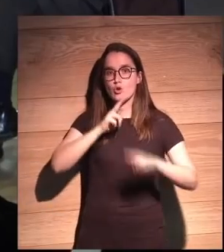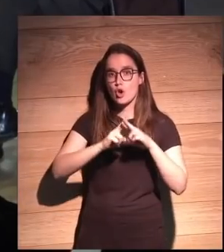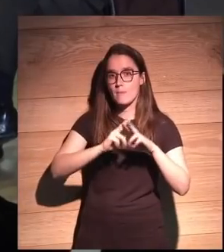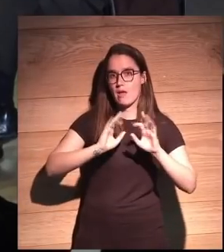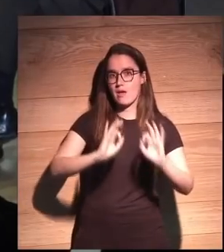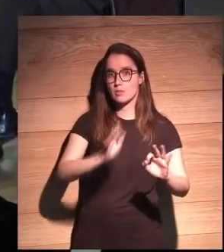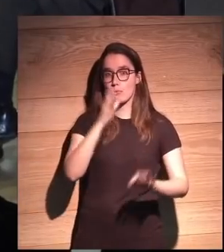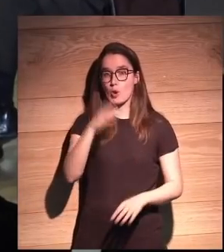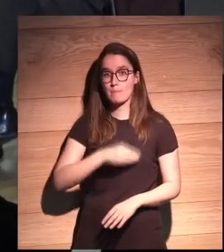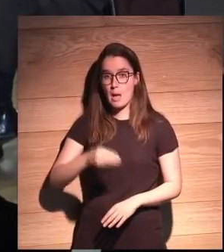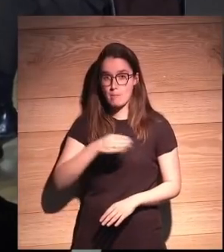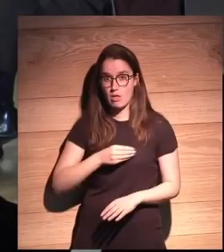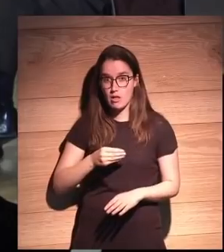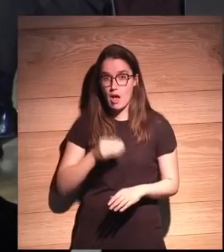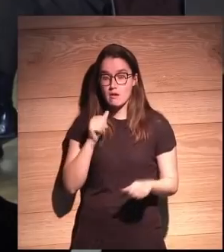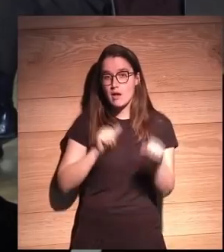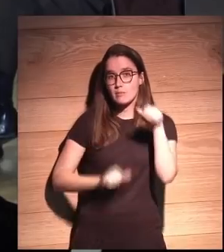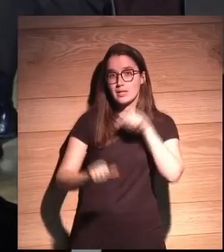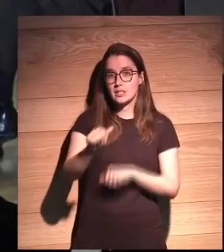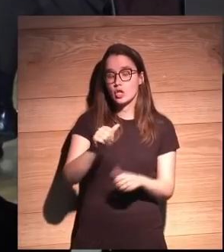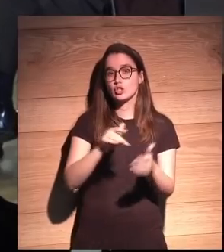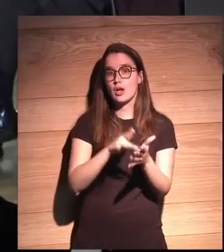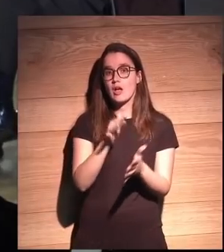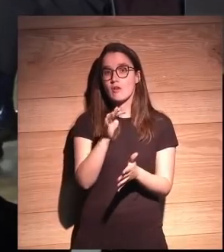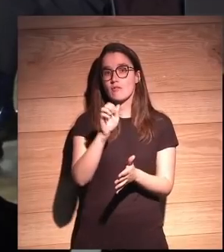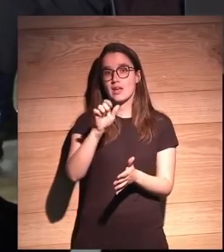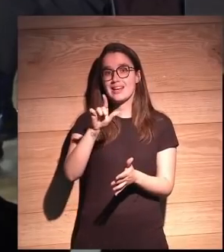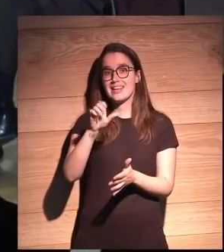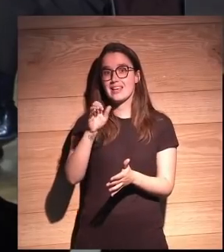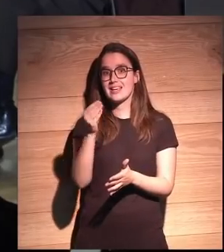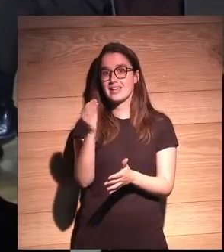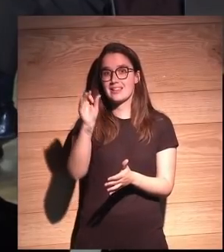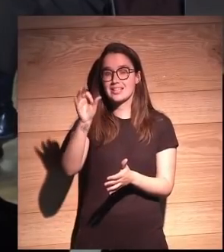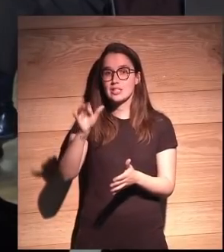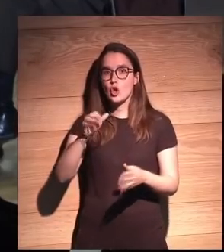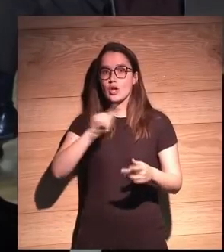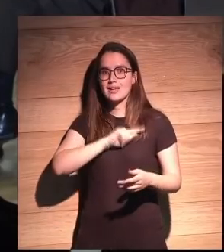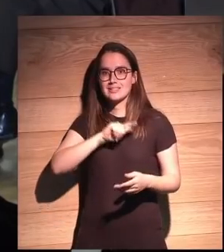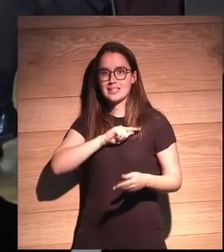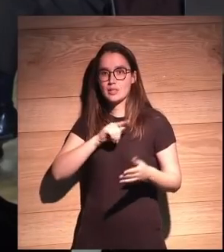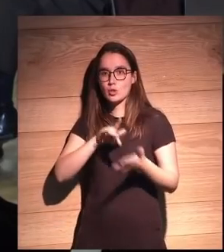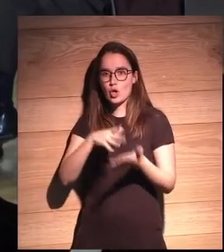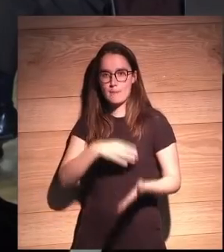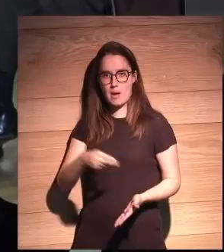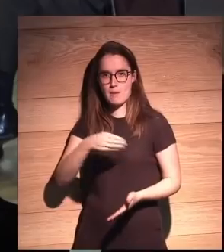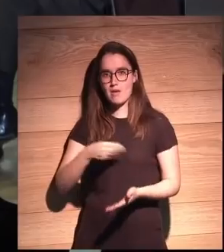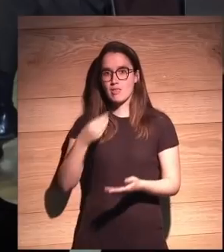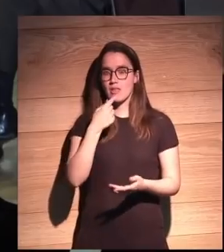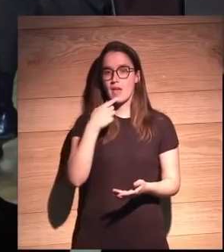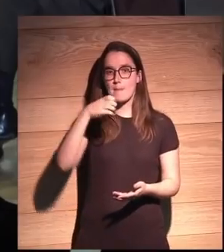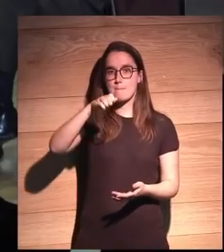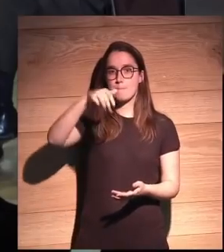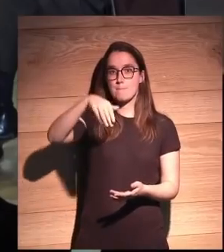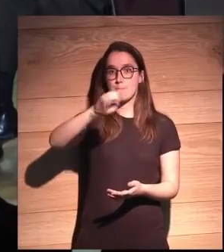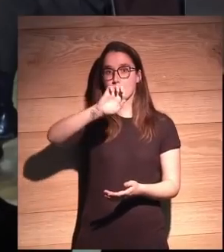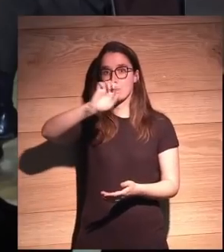hija se llaman así porque maman. A partir de ahí tenemos felicitas, que es lo que se siente cuando se mama. Decía Groucho Marx que